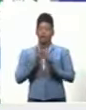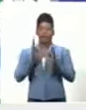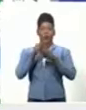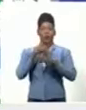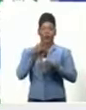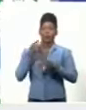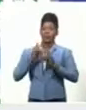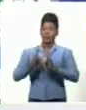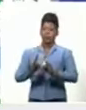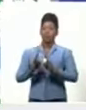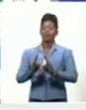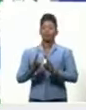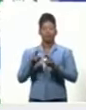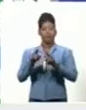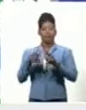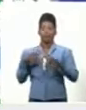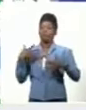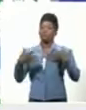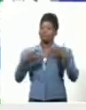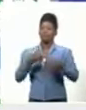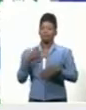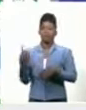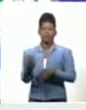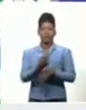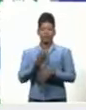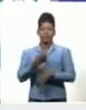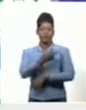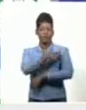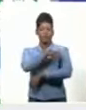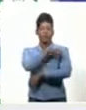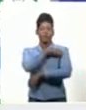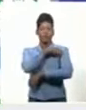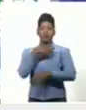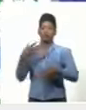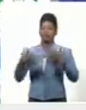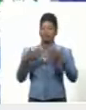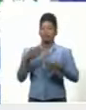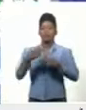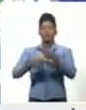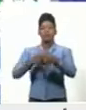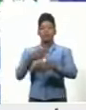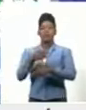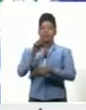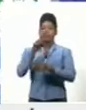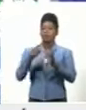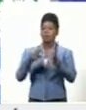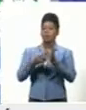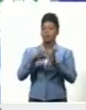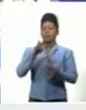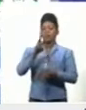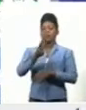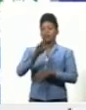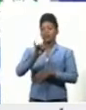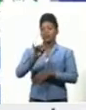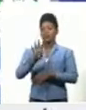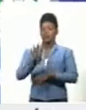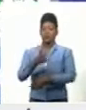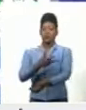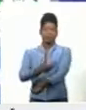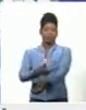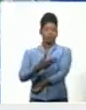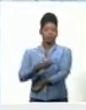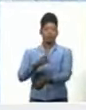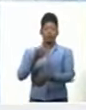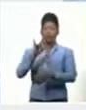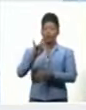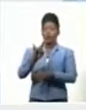por supuesto, que siempre alegra a nuestra población. Se realizaron 1.364 muestras, 9 casos